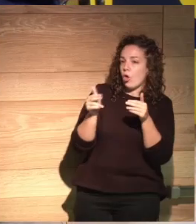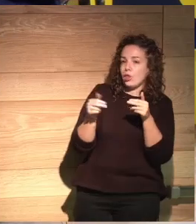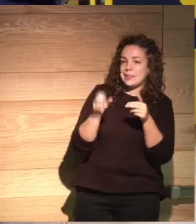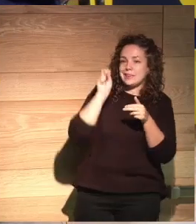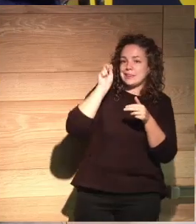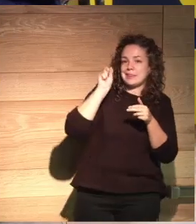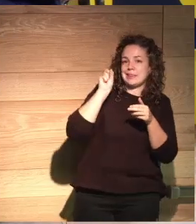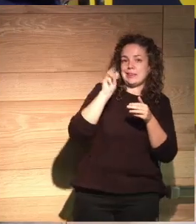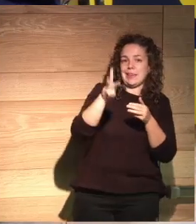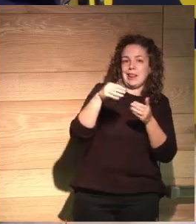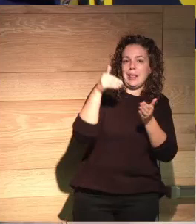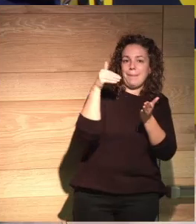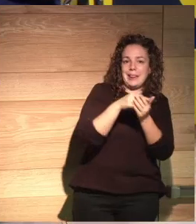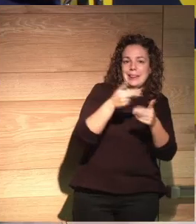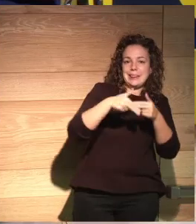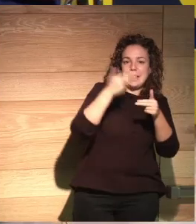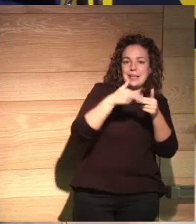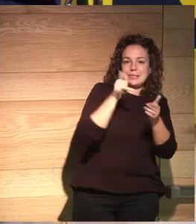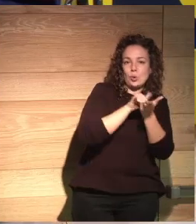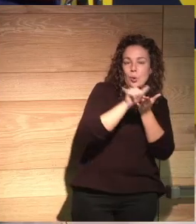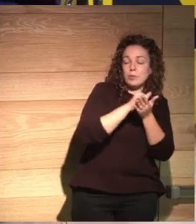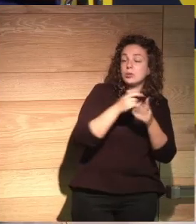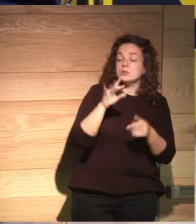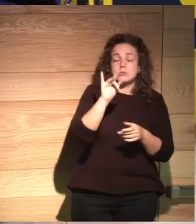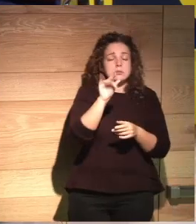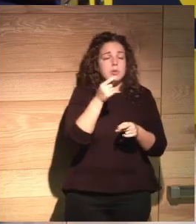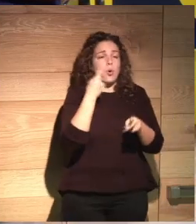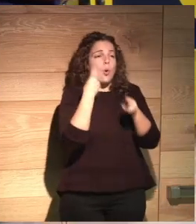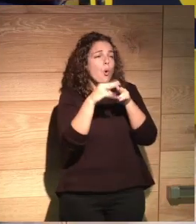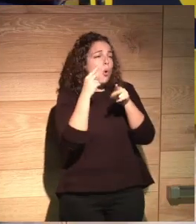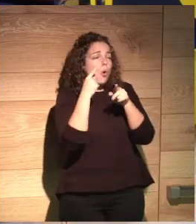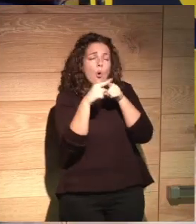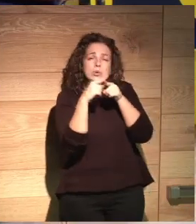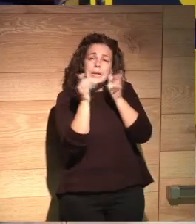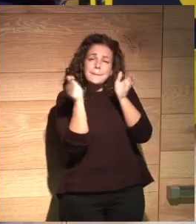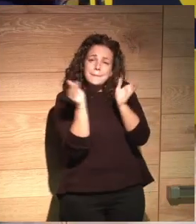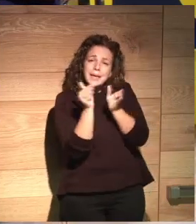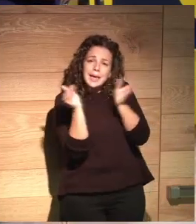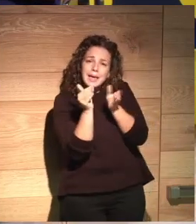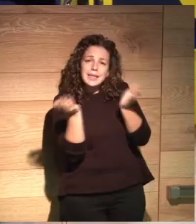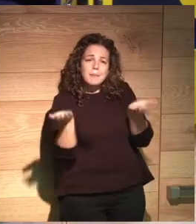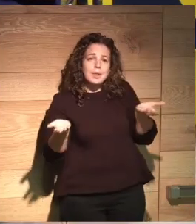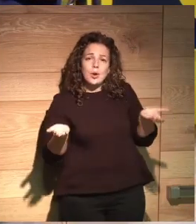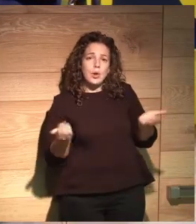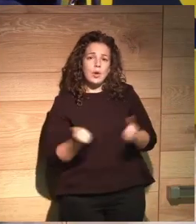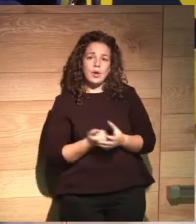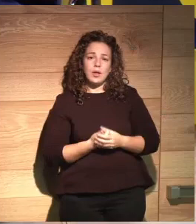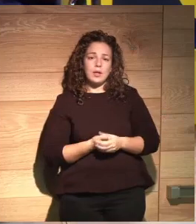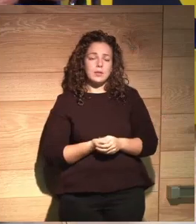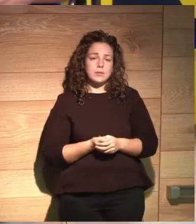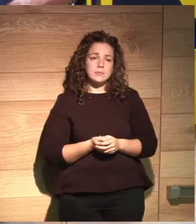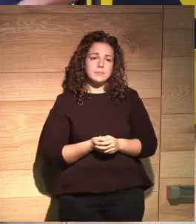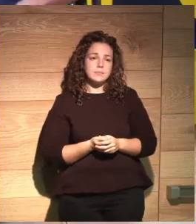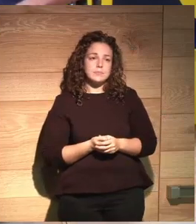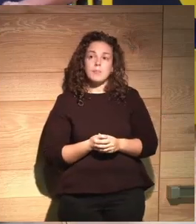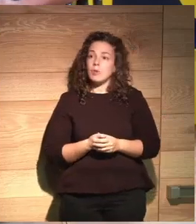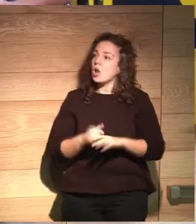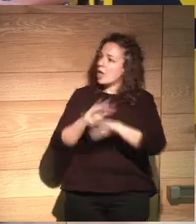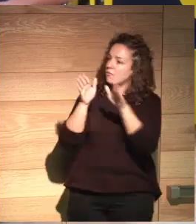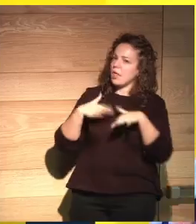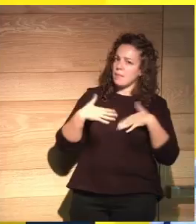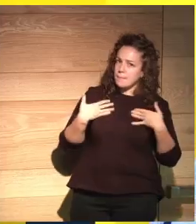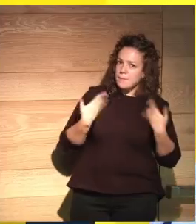exacto son cosas chiquitas pero que vienen en no sea que hay muchas que se impactan